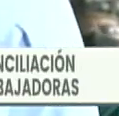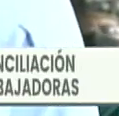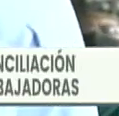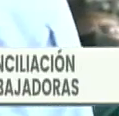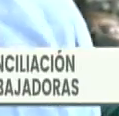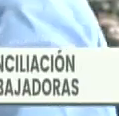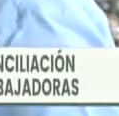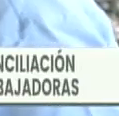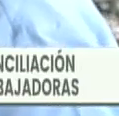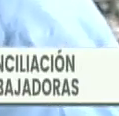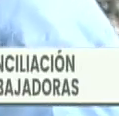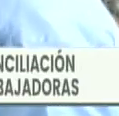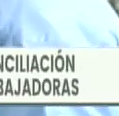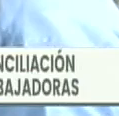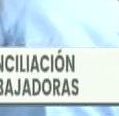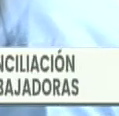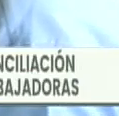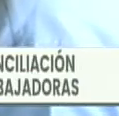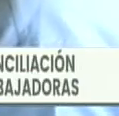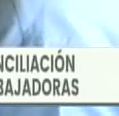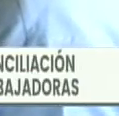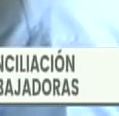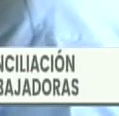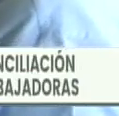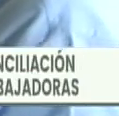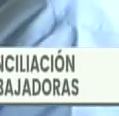3 en 3.500.000 bolívares.